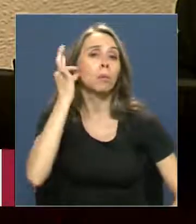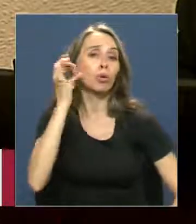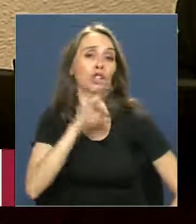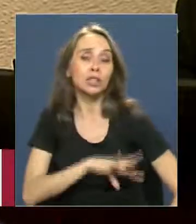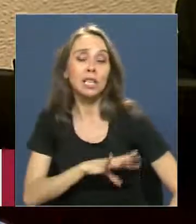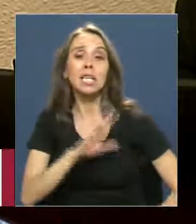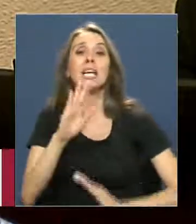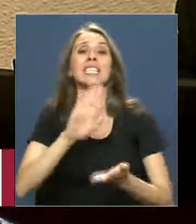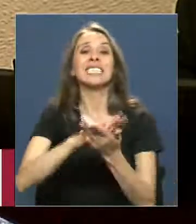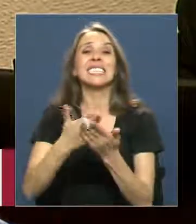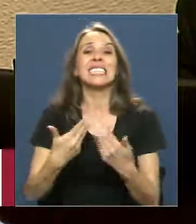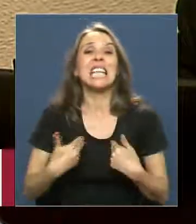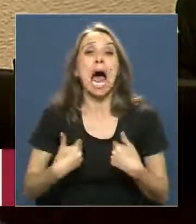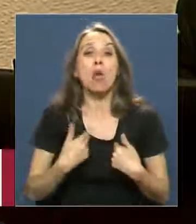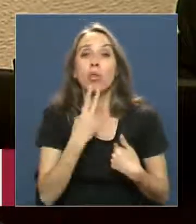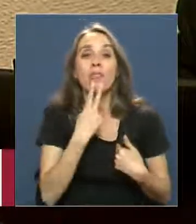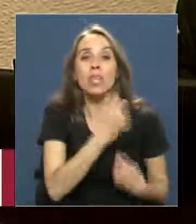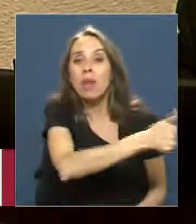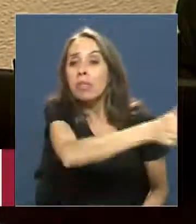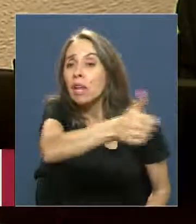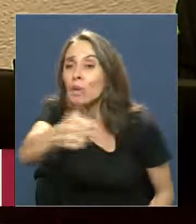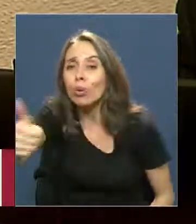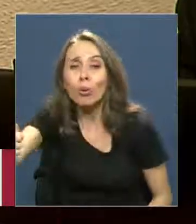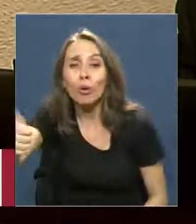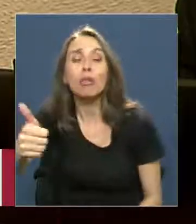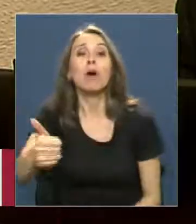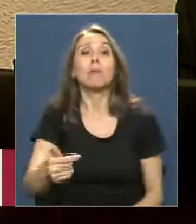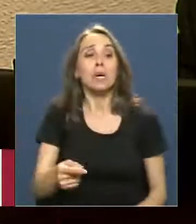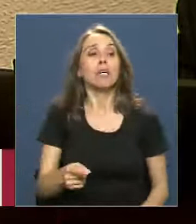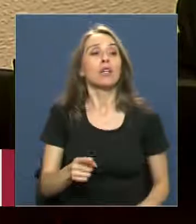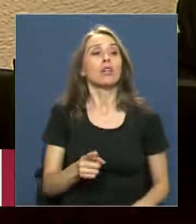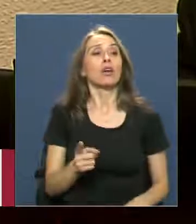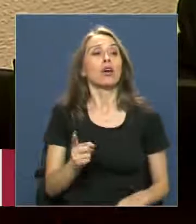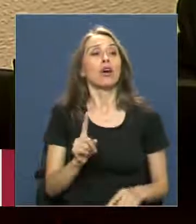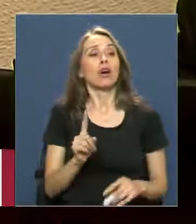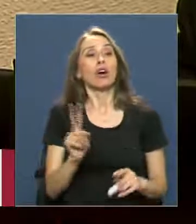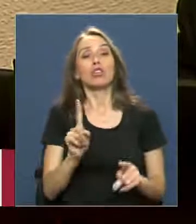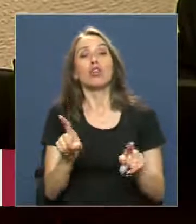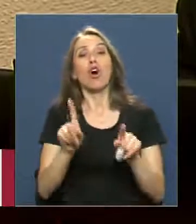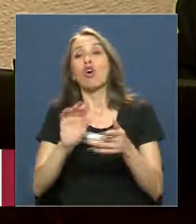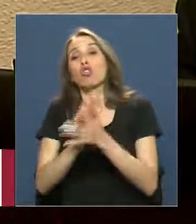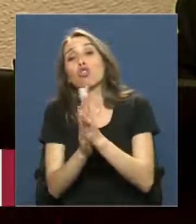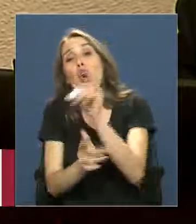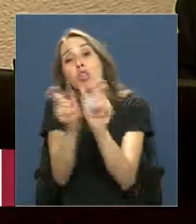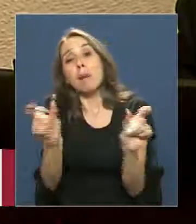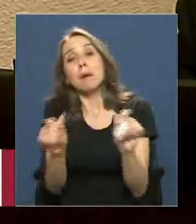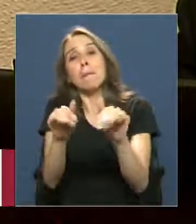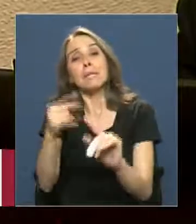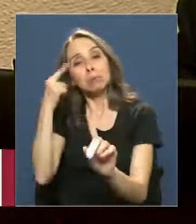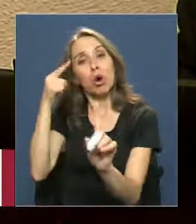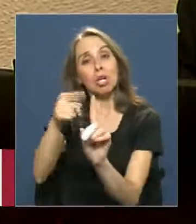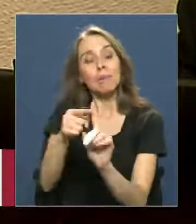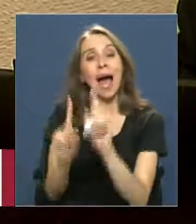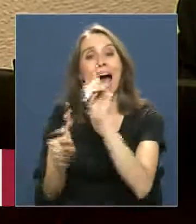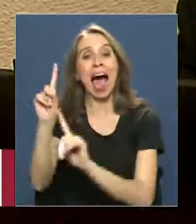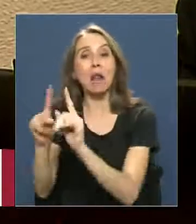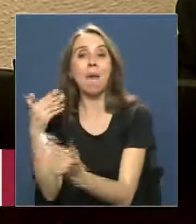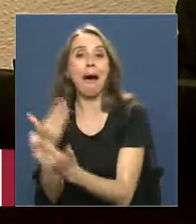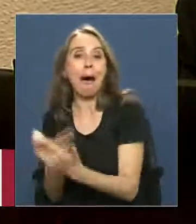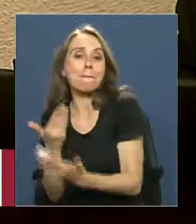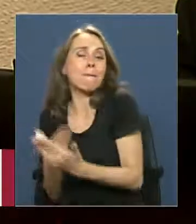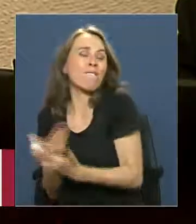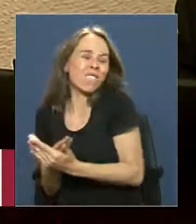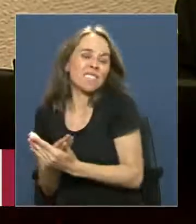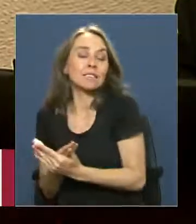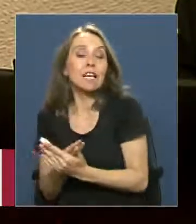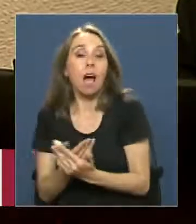y la vida de todos. Sin embargo, todos tienen el mismo objetivo y hay aprovechamiento. Y esos aprovechamientos lo ha visto la gente hoy día,